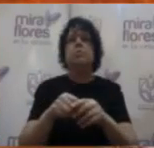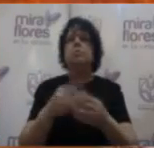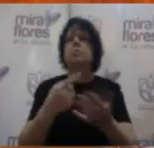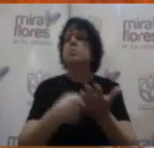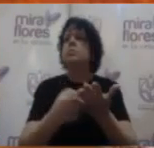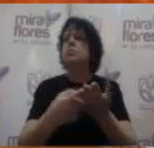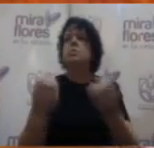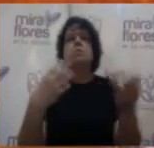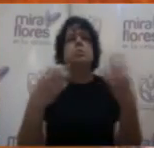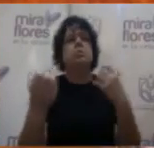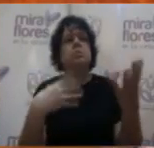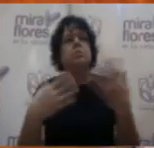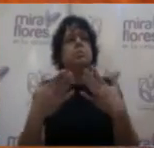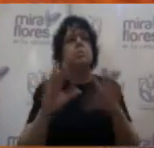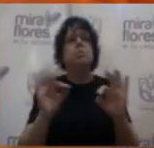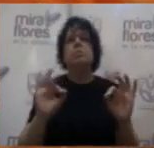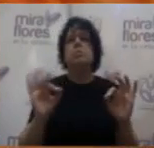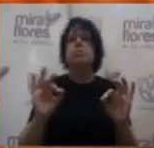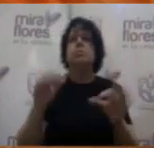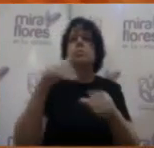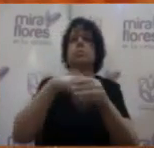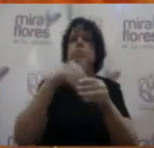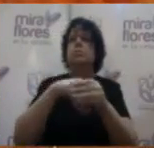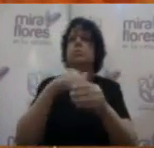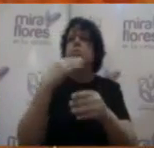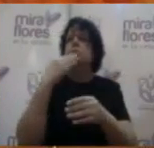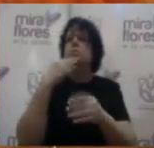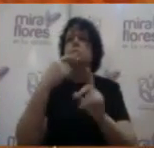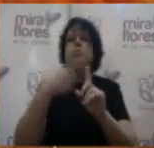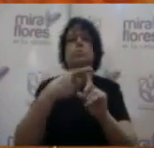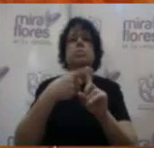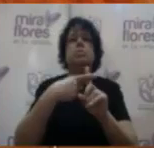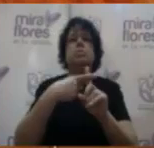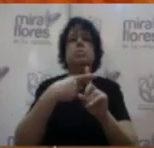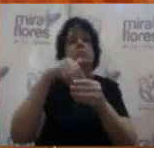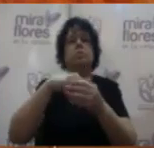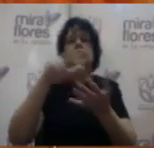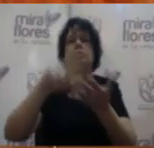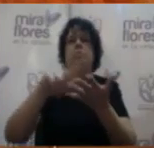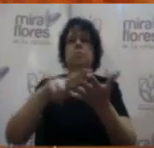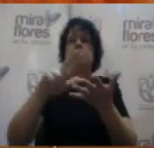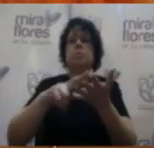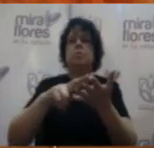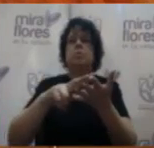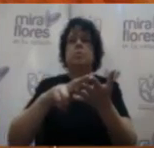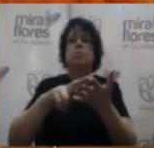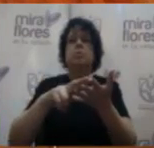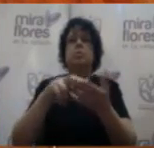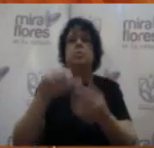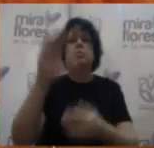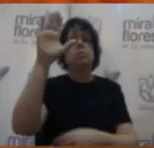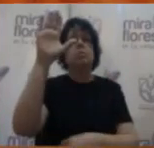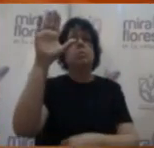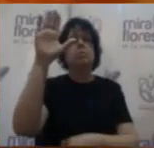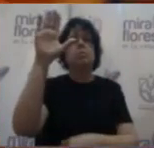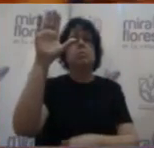Oteniendo debate procederemos al voto a aquellos miembros del Consejo que estén a favor de aprobar este proyecto sirvanse expresarlo en señal de conformidad